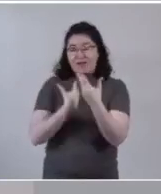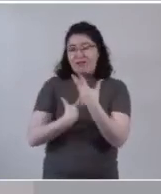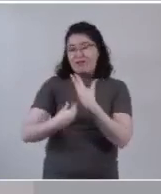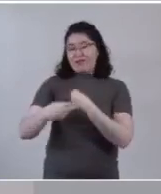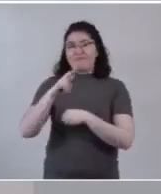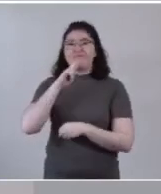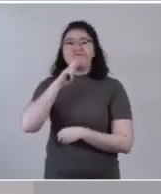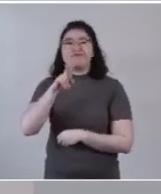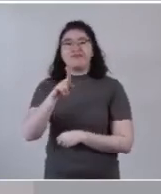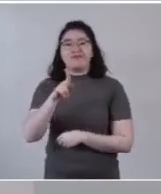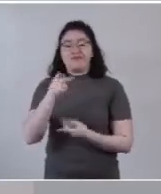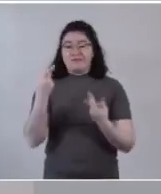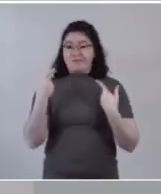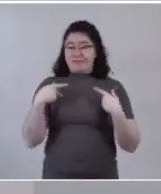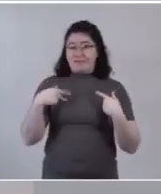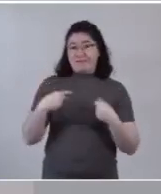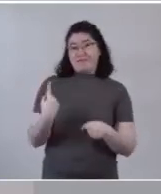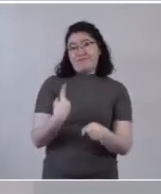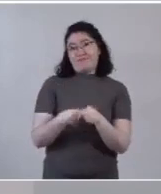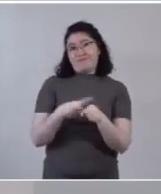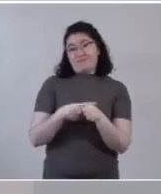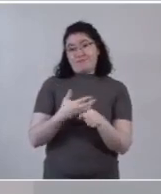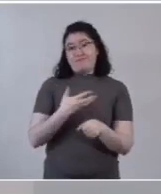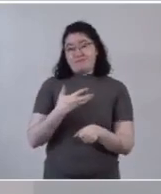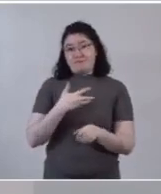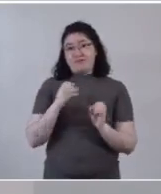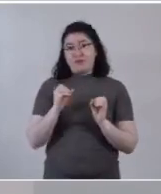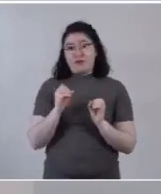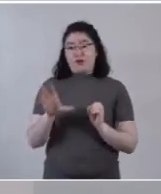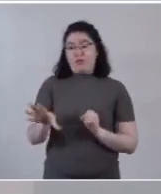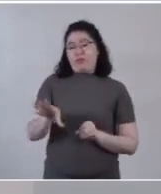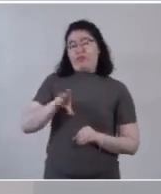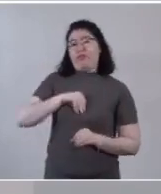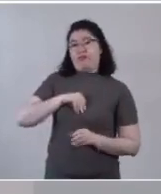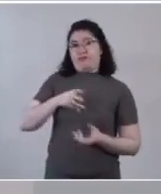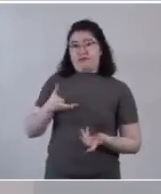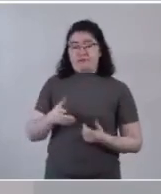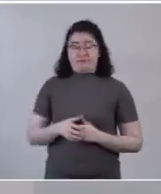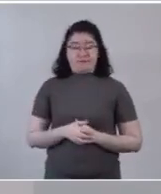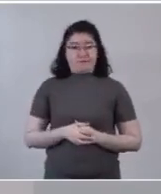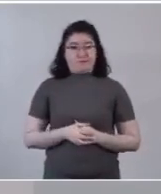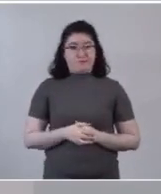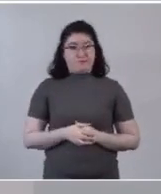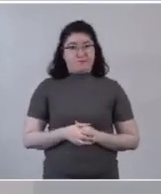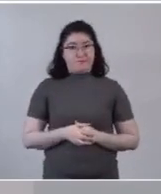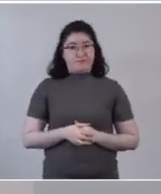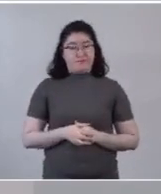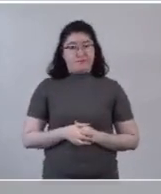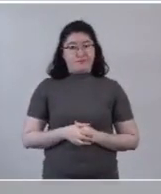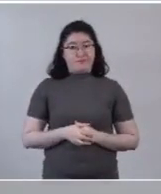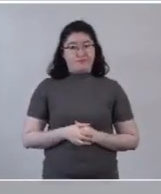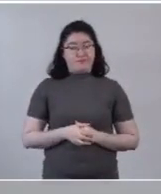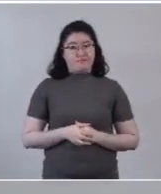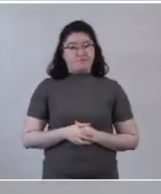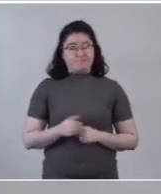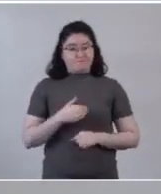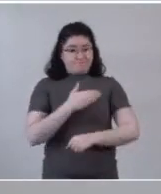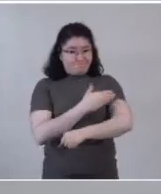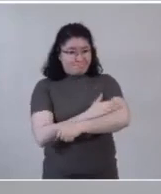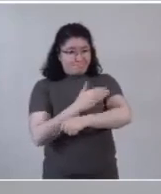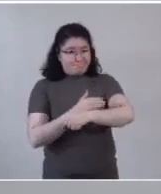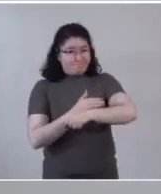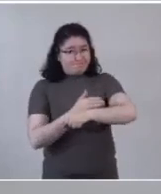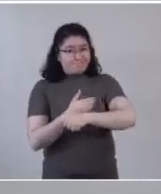mejor para todos aquellos que tienen la enfermedad o que han sido contagiados por la enfermedad en la ciudad. Doctora, y un compañero más